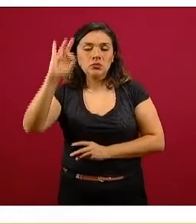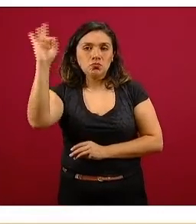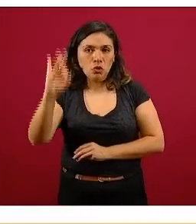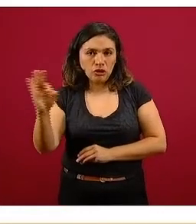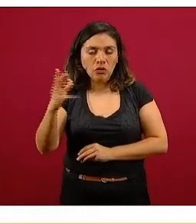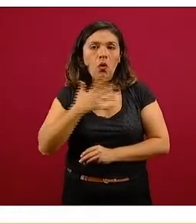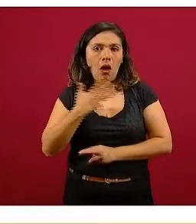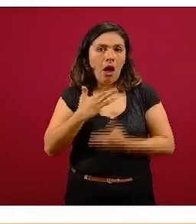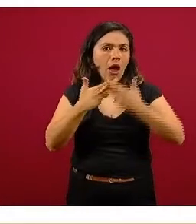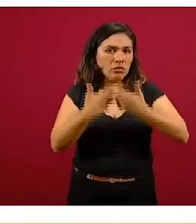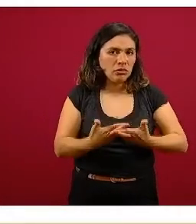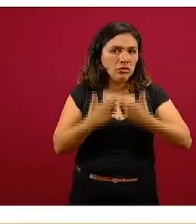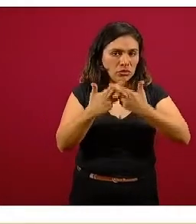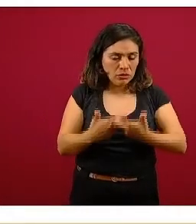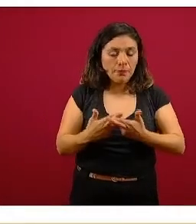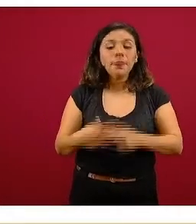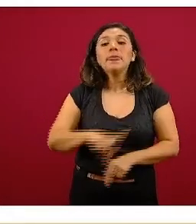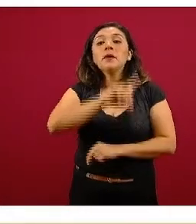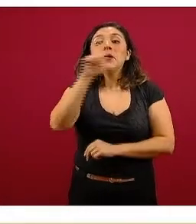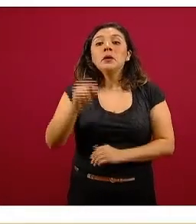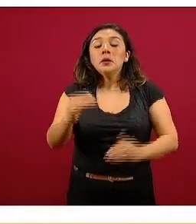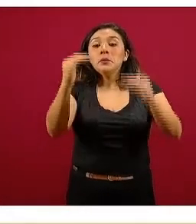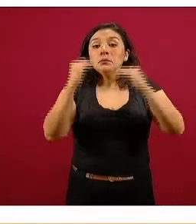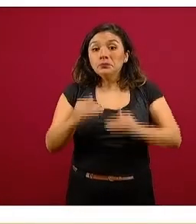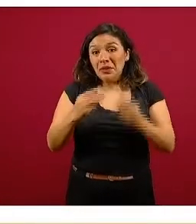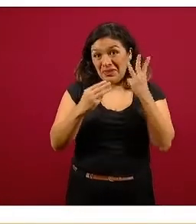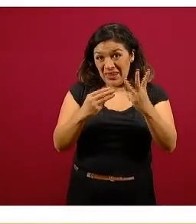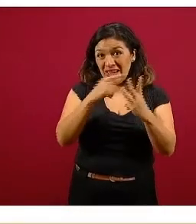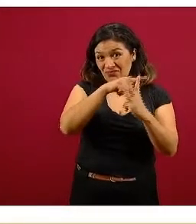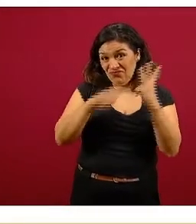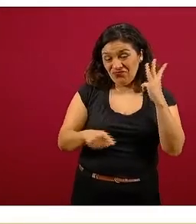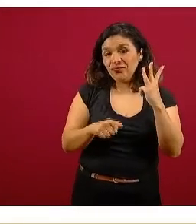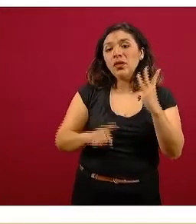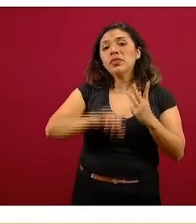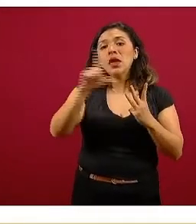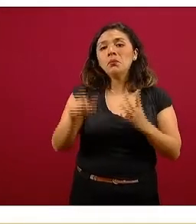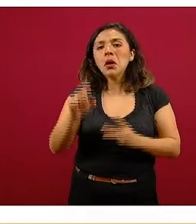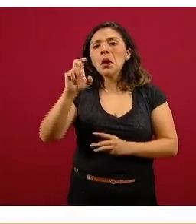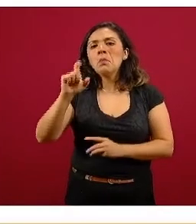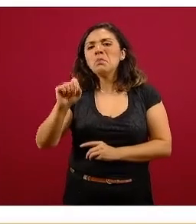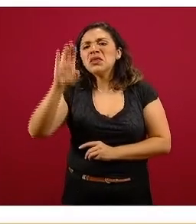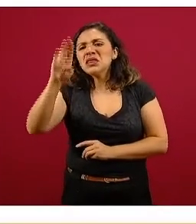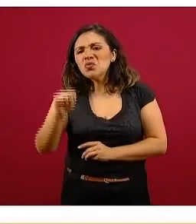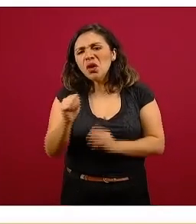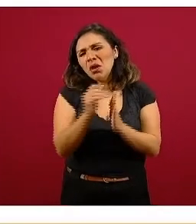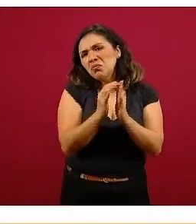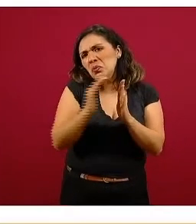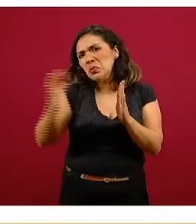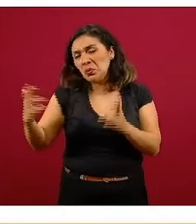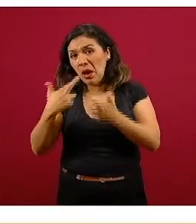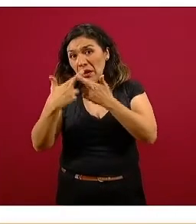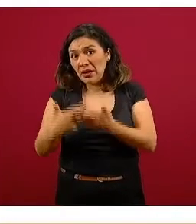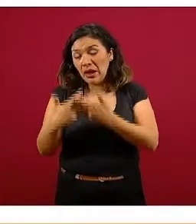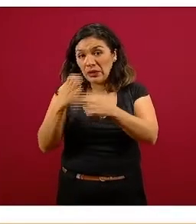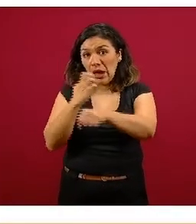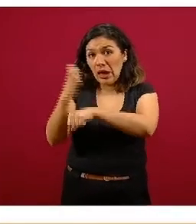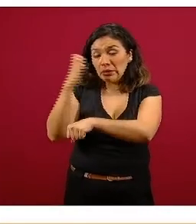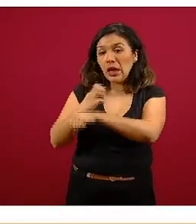43% respectivamente, y después de estos 3 estados, 29 o los siguientes 29